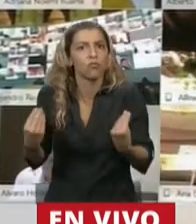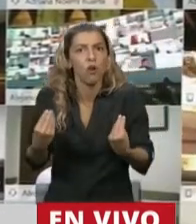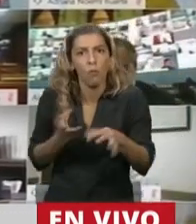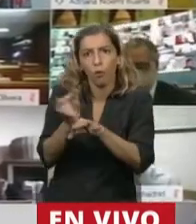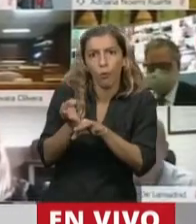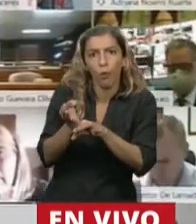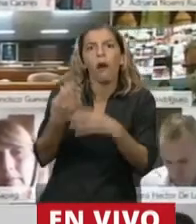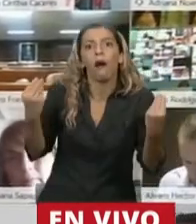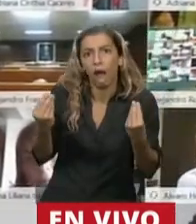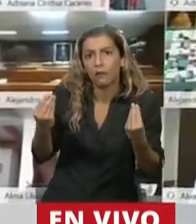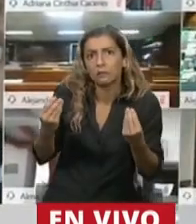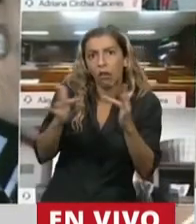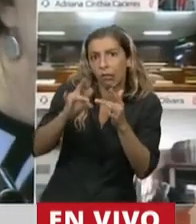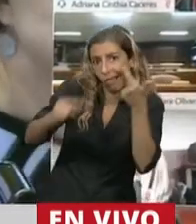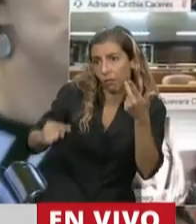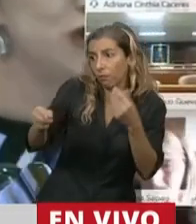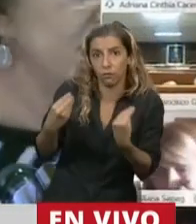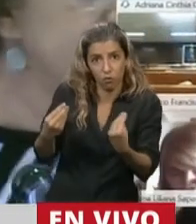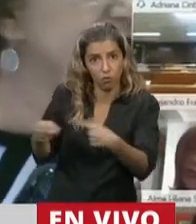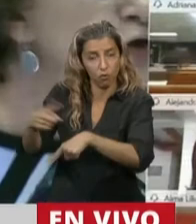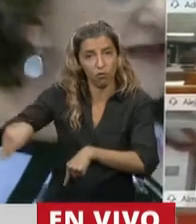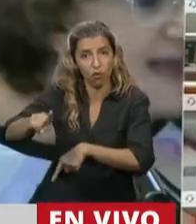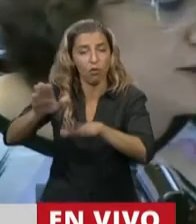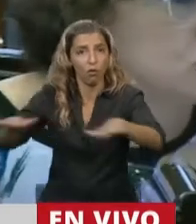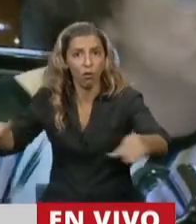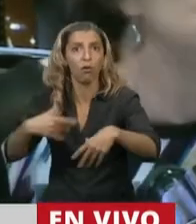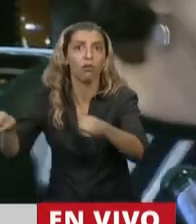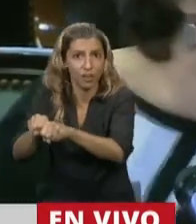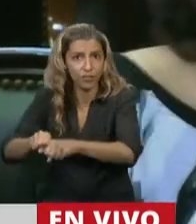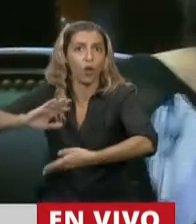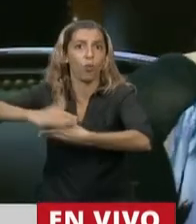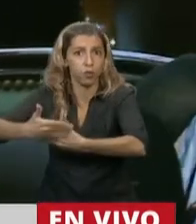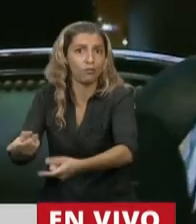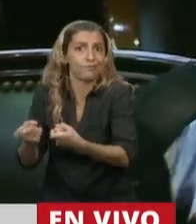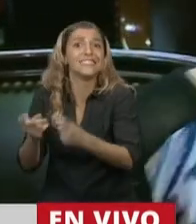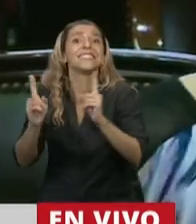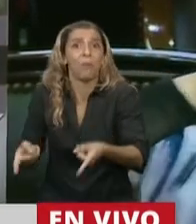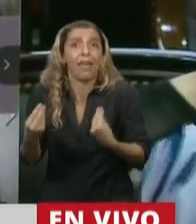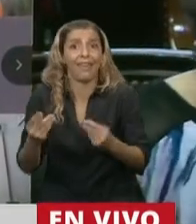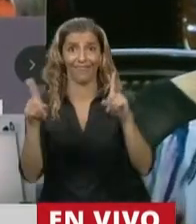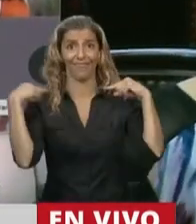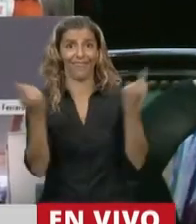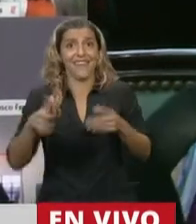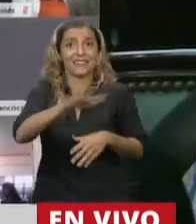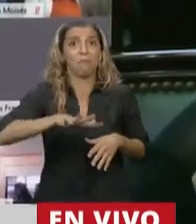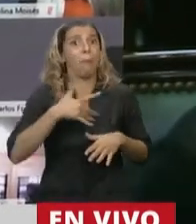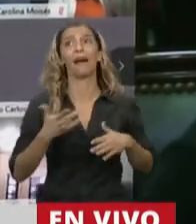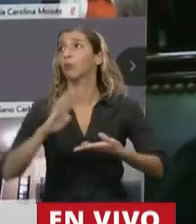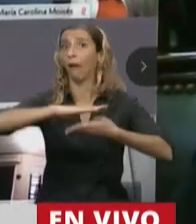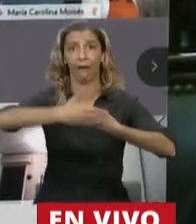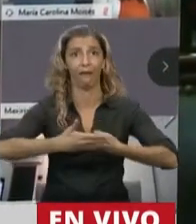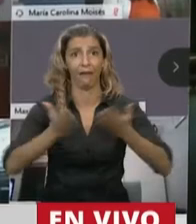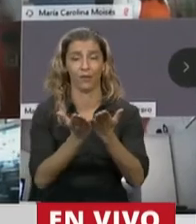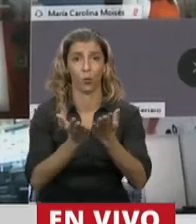distancia, todos los chicos tienen que estar conectados, todos los chicos tienen que tener computadora y todos los chicos tienen que tener un lugar donde desarrollar esta tarea. Por